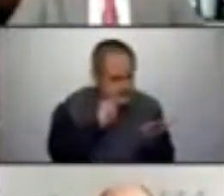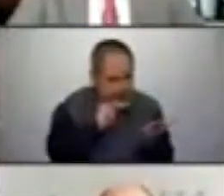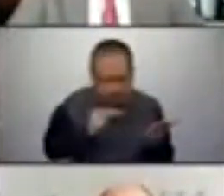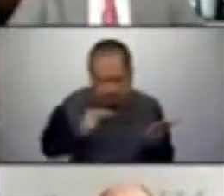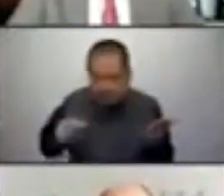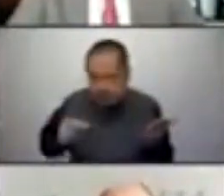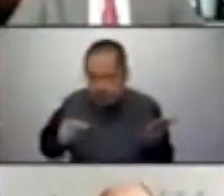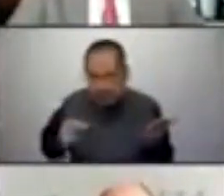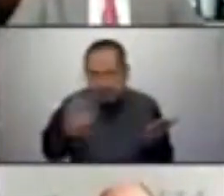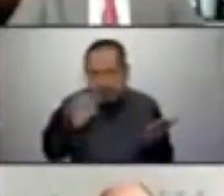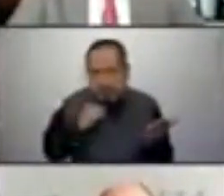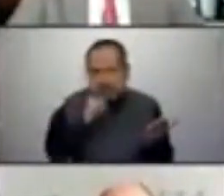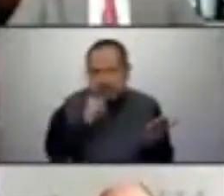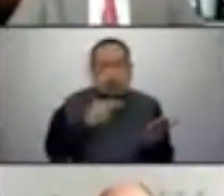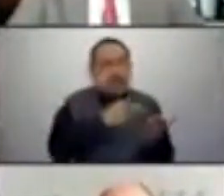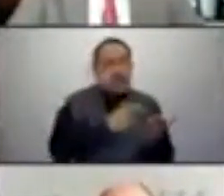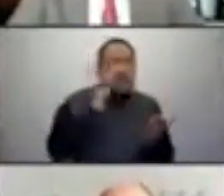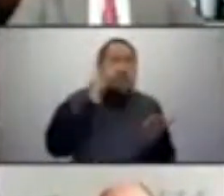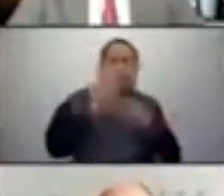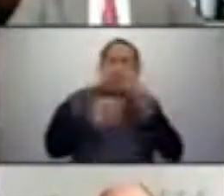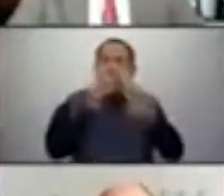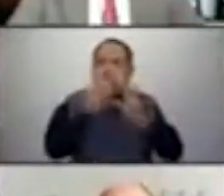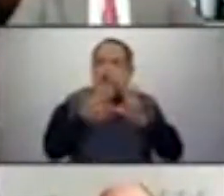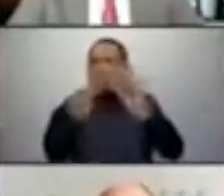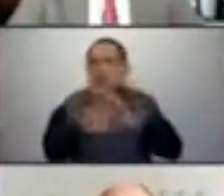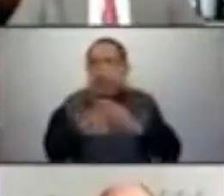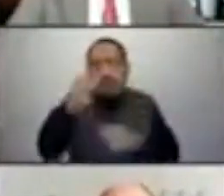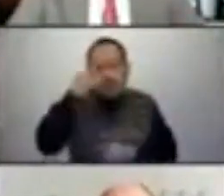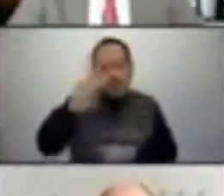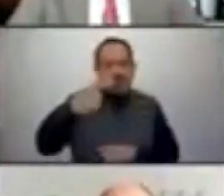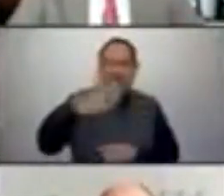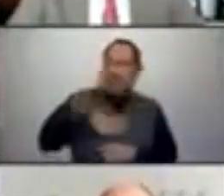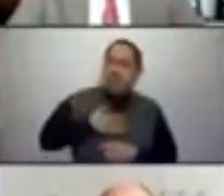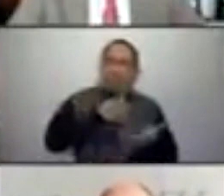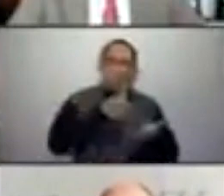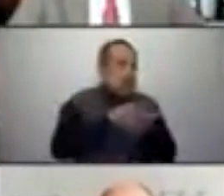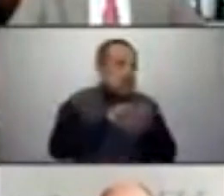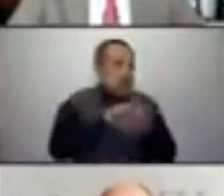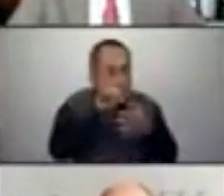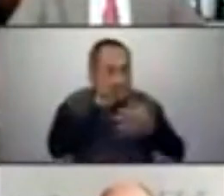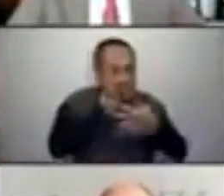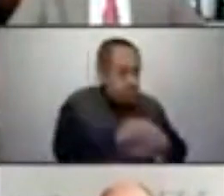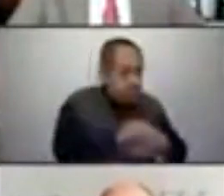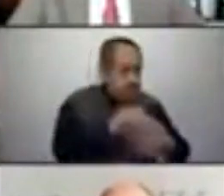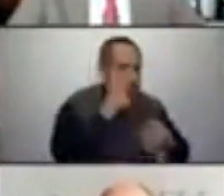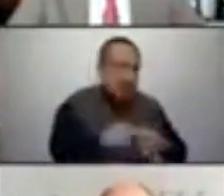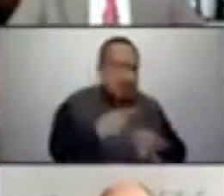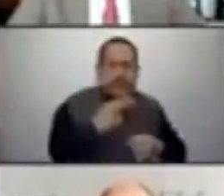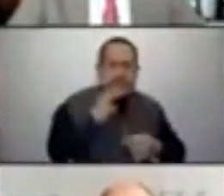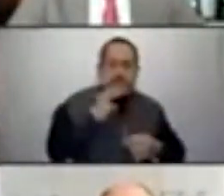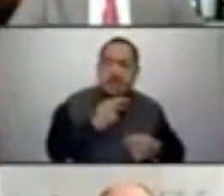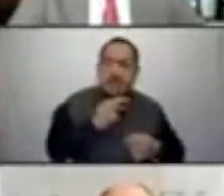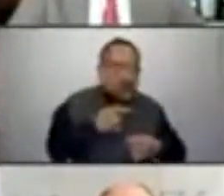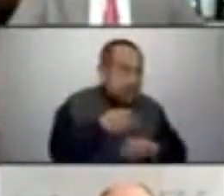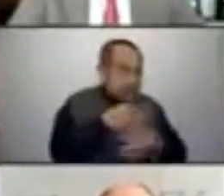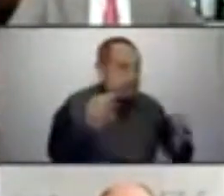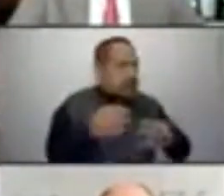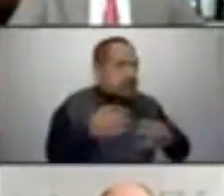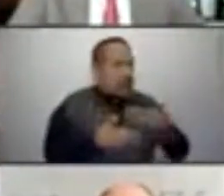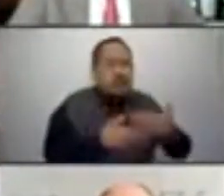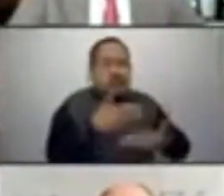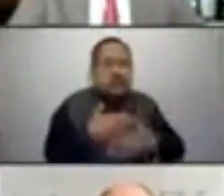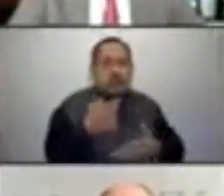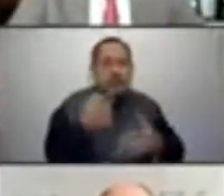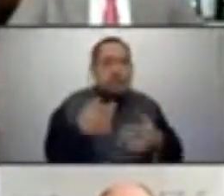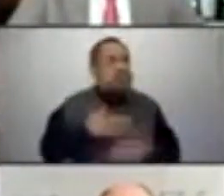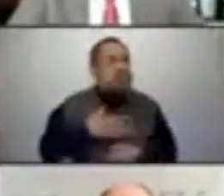que difundiera contenidos que permitan identificar su cuenta de Twitter como un instrumento o herramienta relacionada con su quehacer como